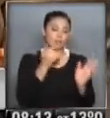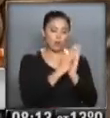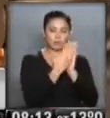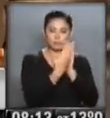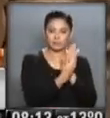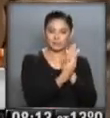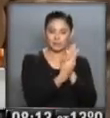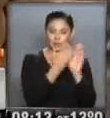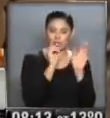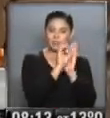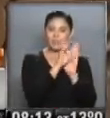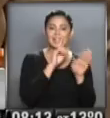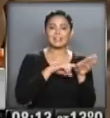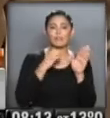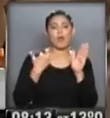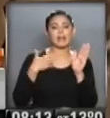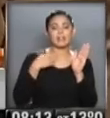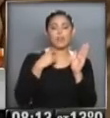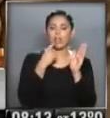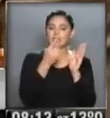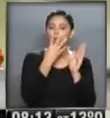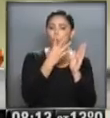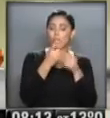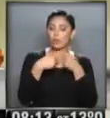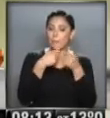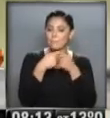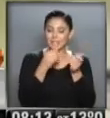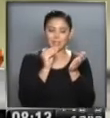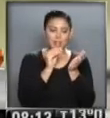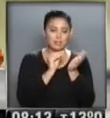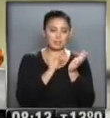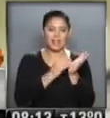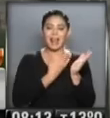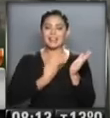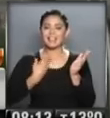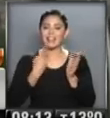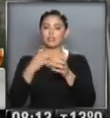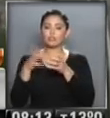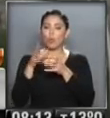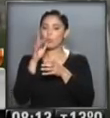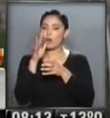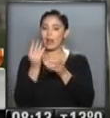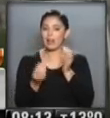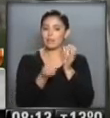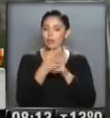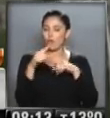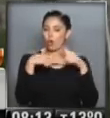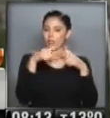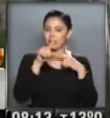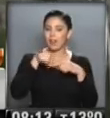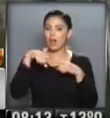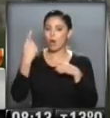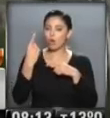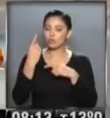argentino donde se detalla que cuatro de las 11 empresas aparecen dirigidas por el director ejecutivo del grupo Héctor maeto Mientras que el